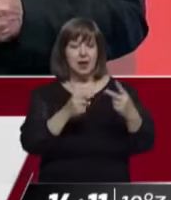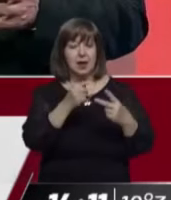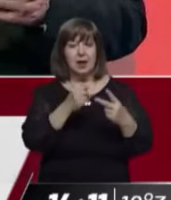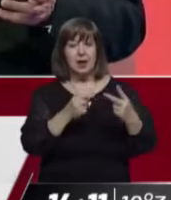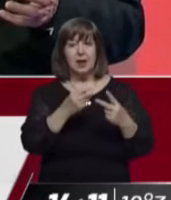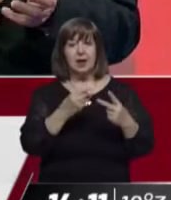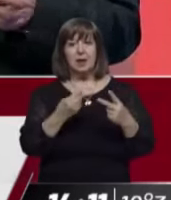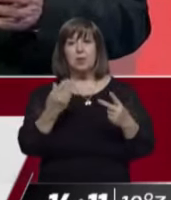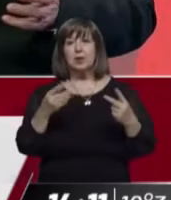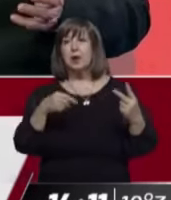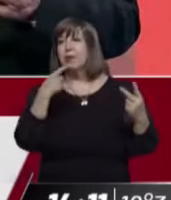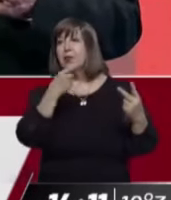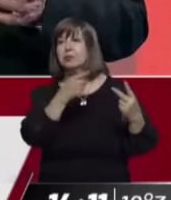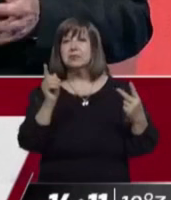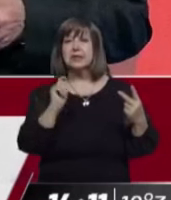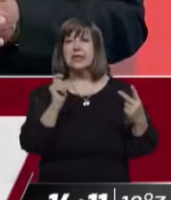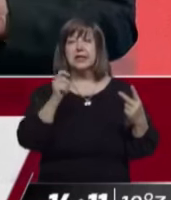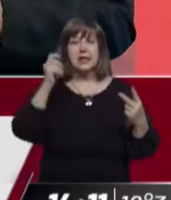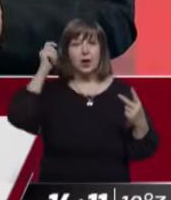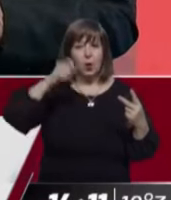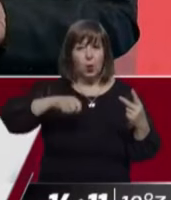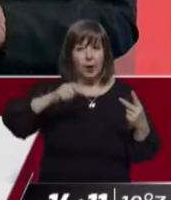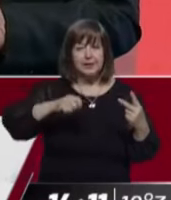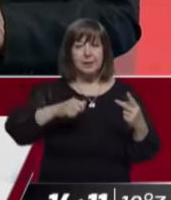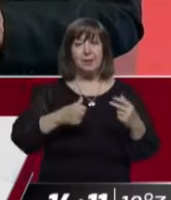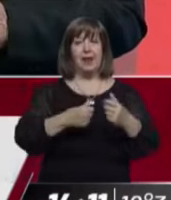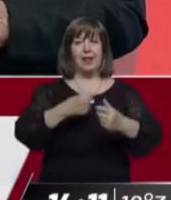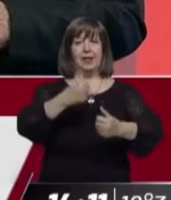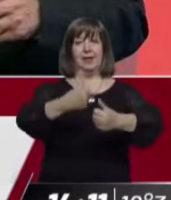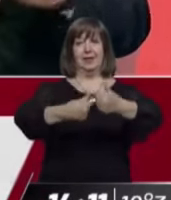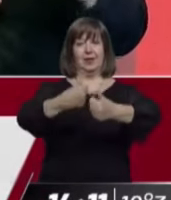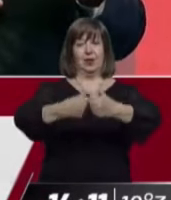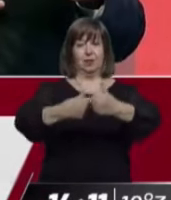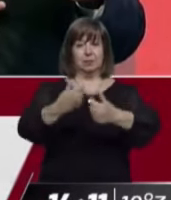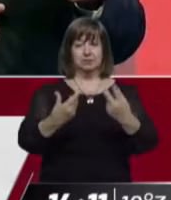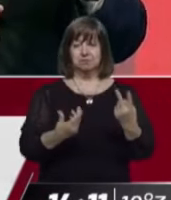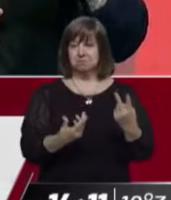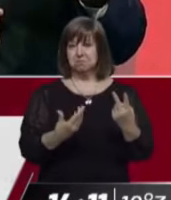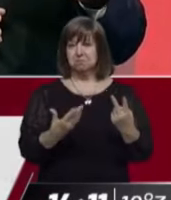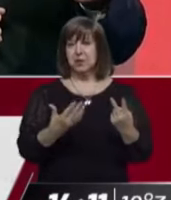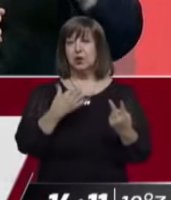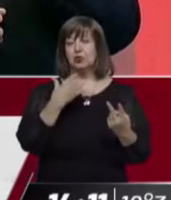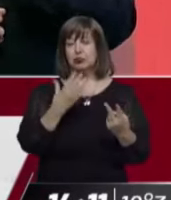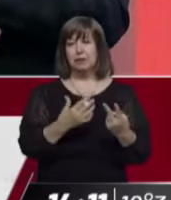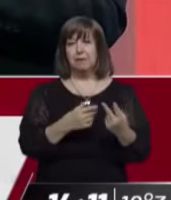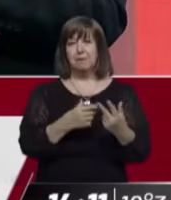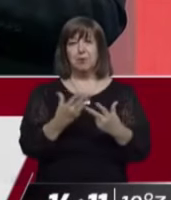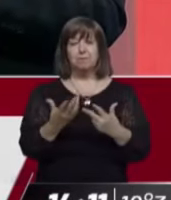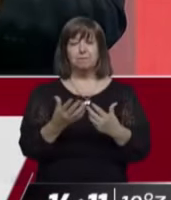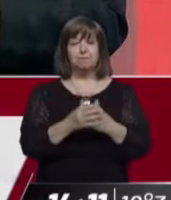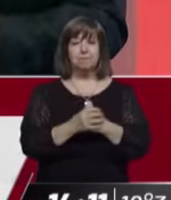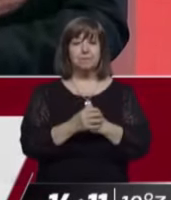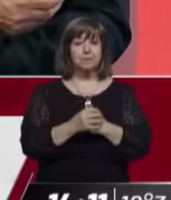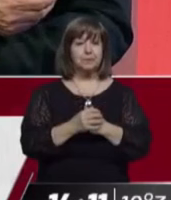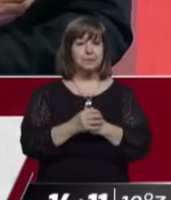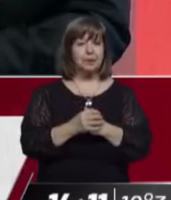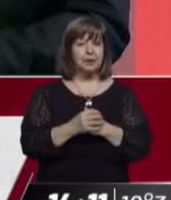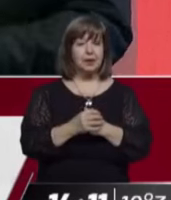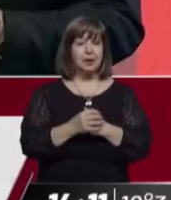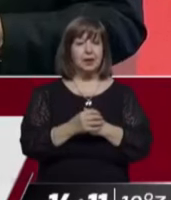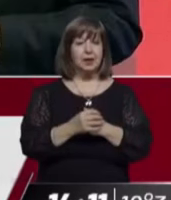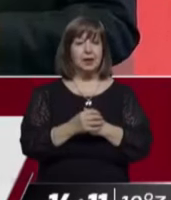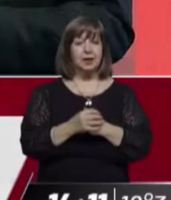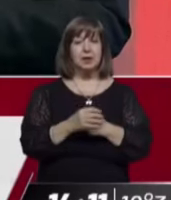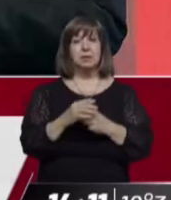la afinidad que hay en la Corte Suprema de Justicia. Actualmente se está dando un 3-1 contra Lorenzetti. Entonces, Lorenzetti